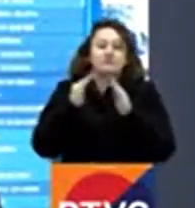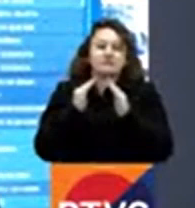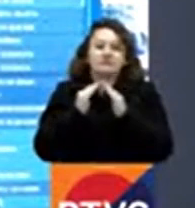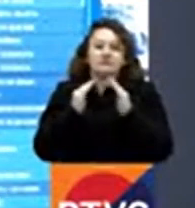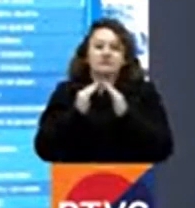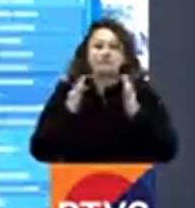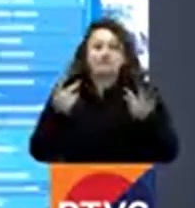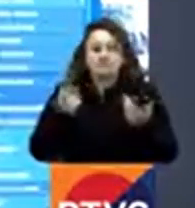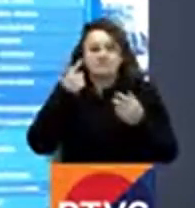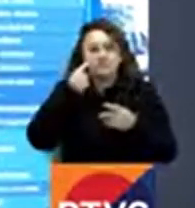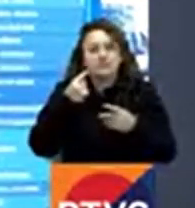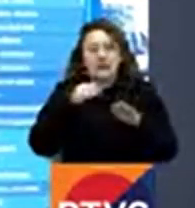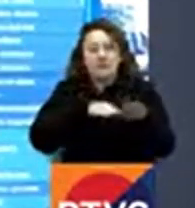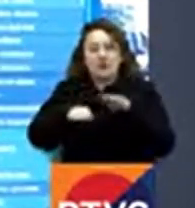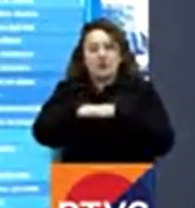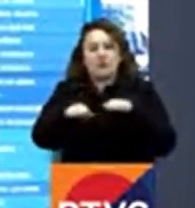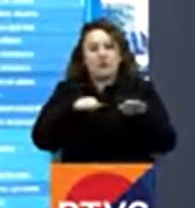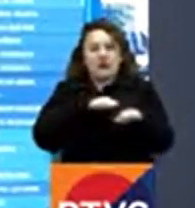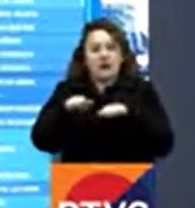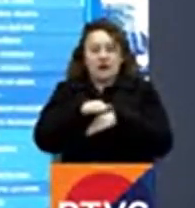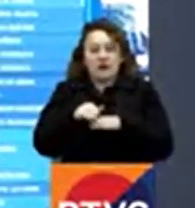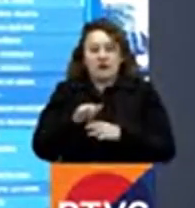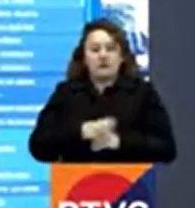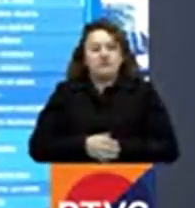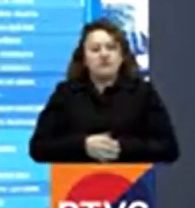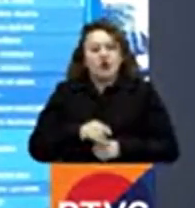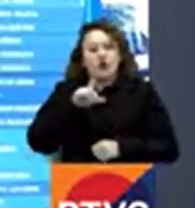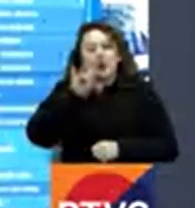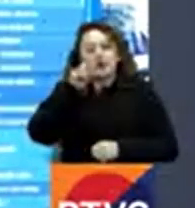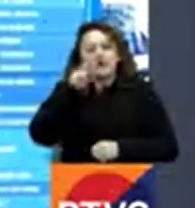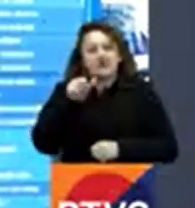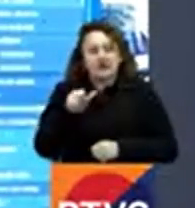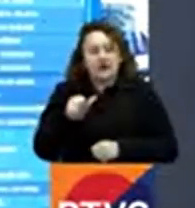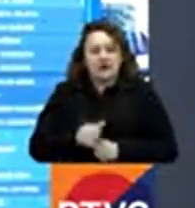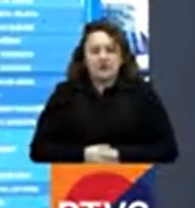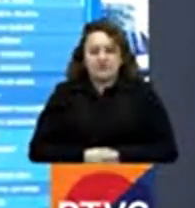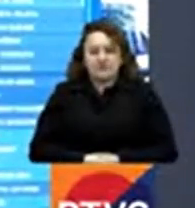regional. Vamos a la autopista sur con Luisa Barberi. Luisa, buenas noches.